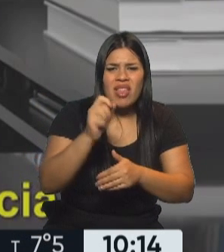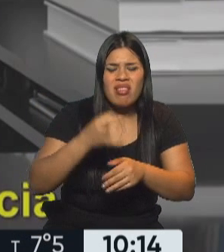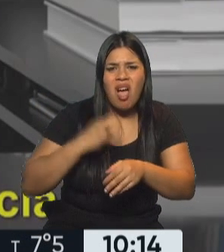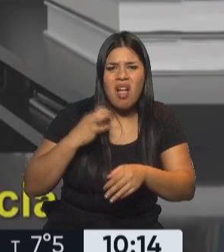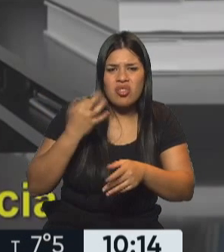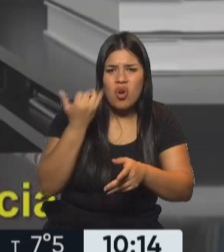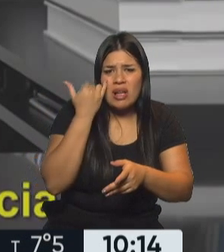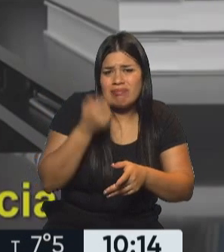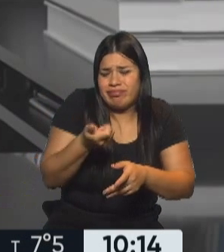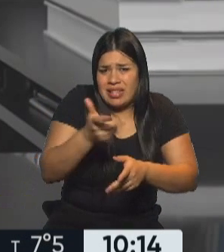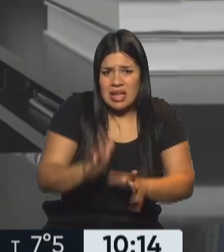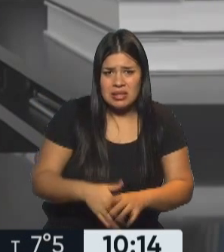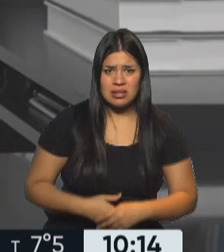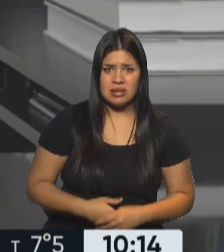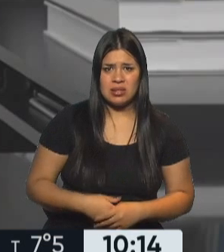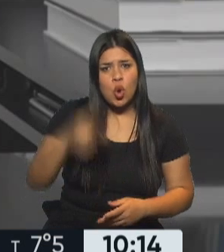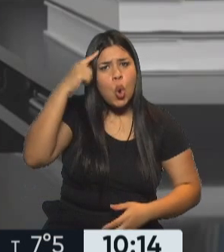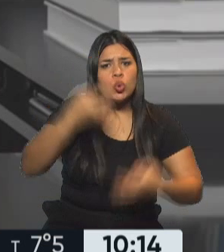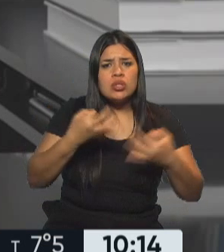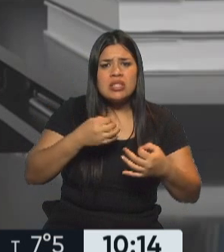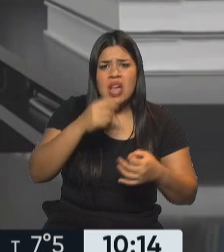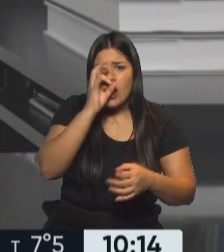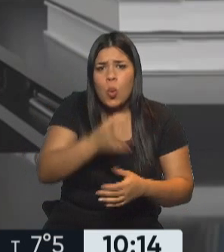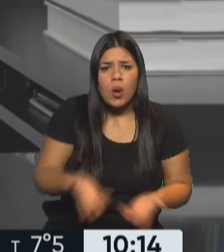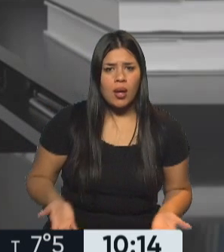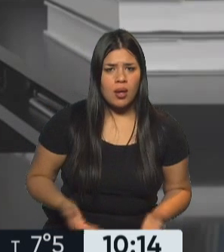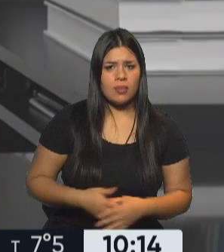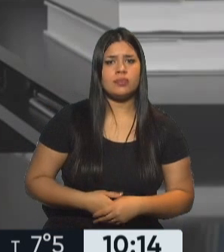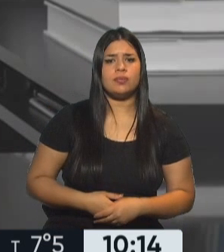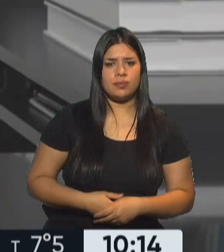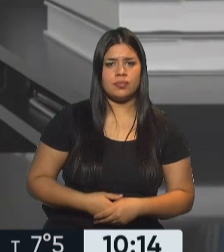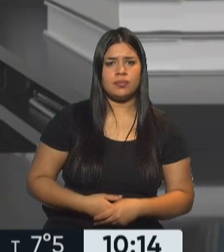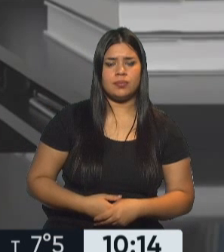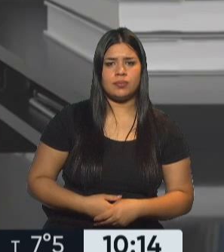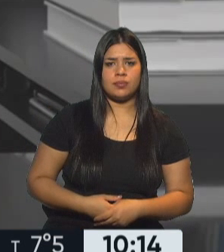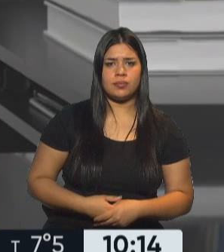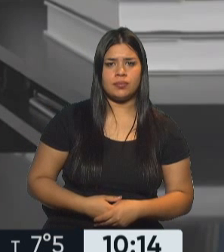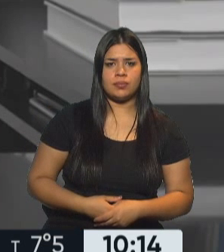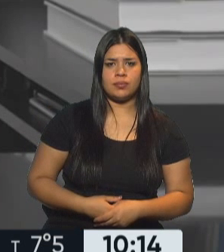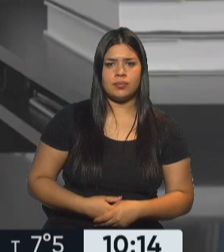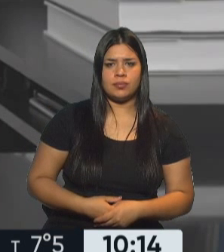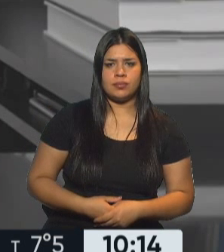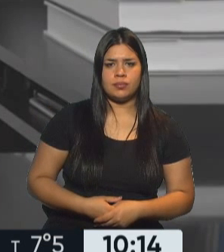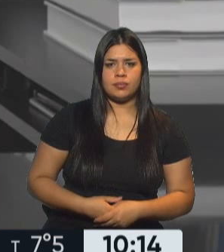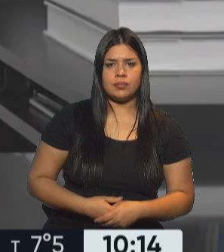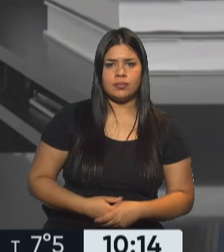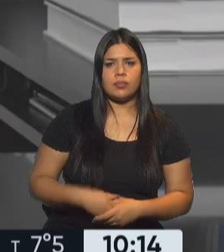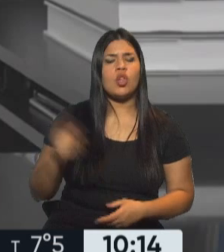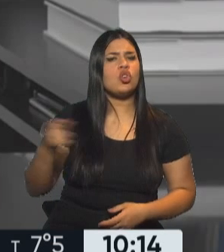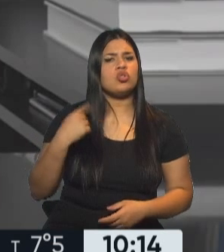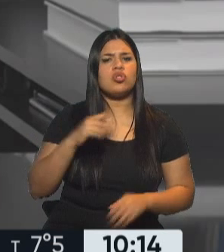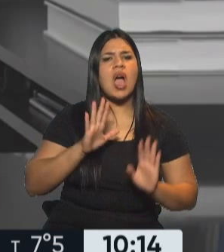que nunca llegará y que a la larga terminará siendo perjudicial. Ese es nuestro